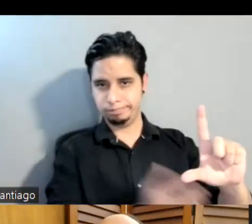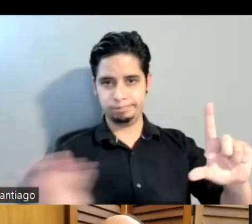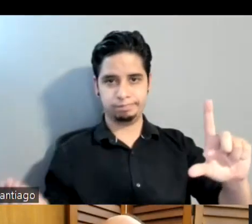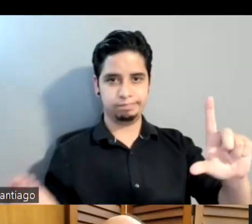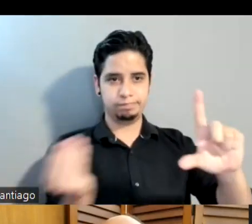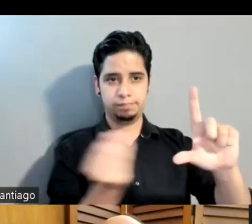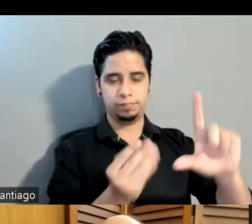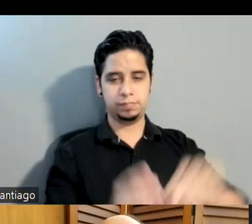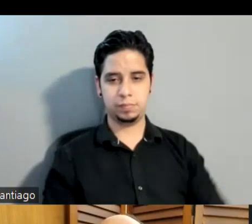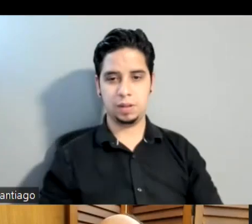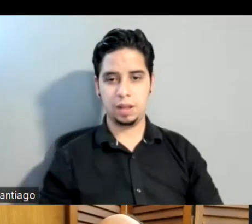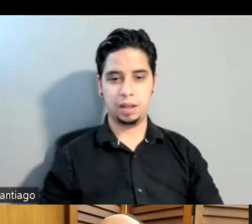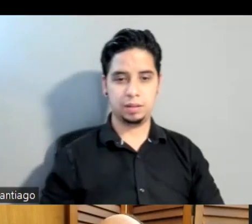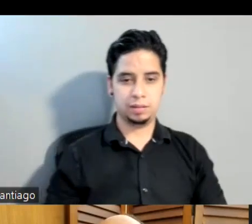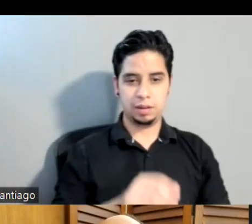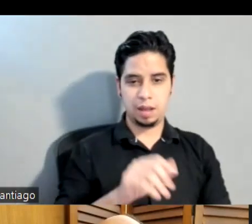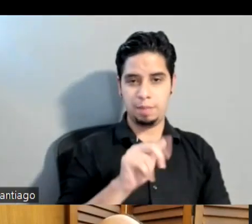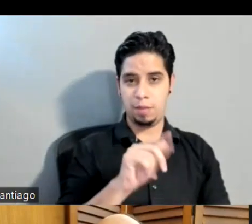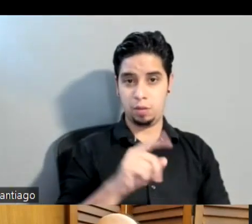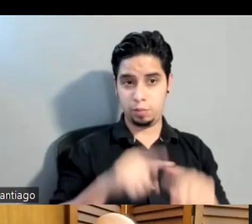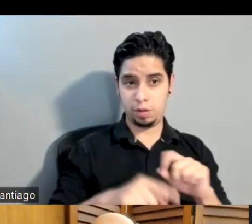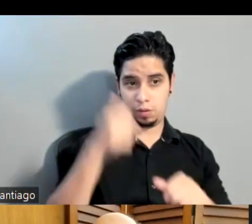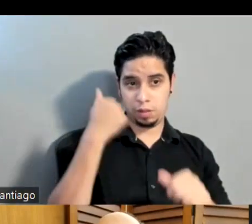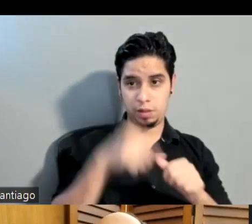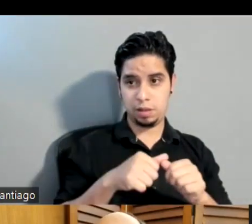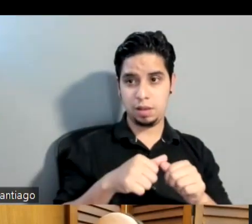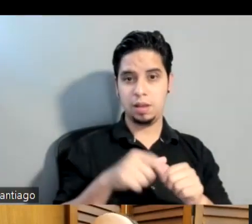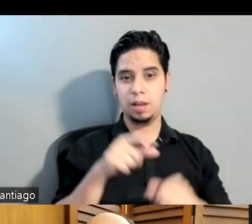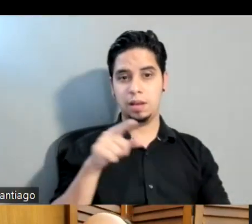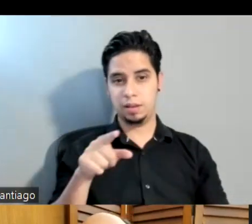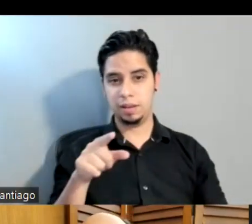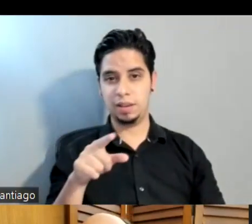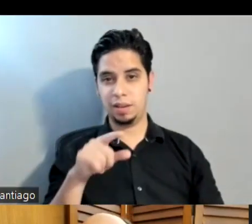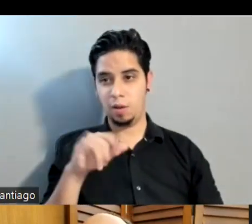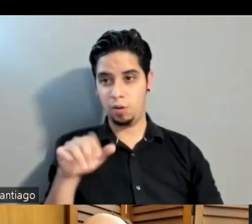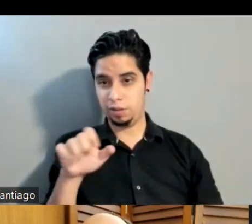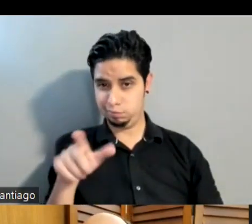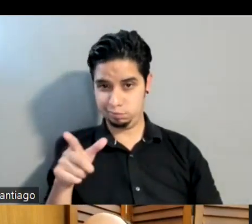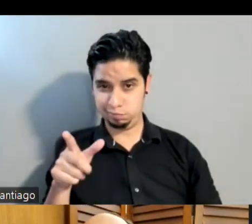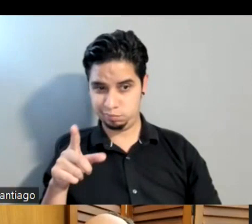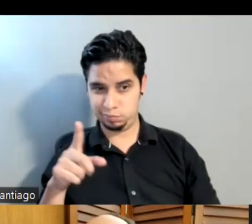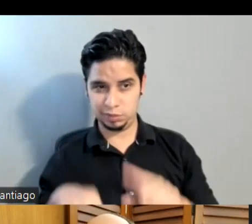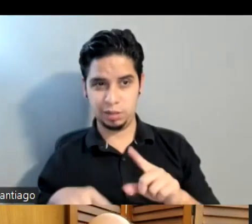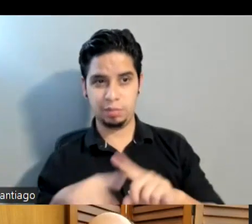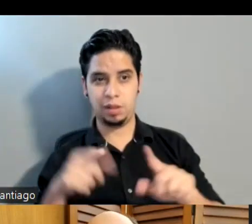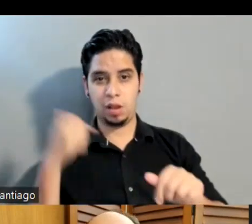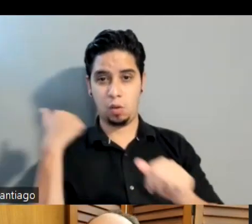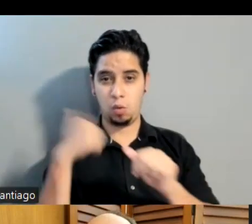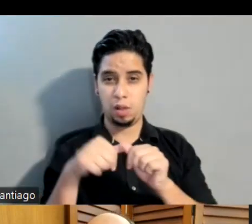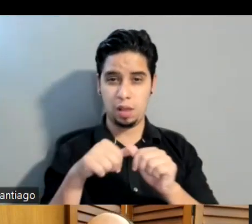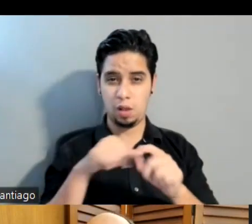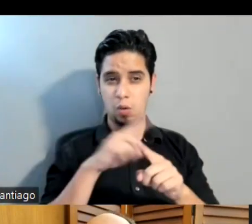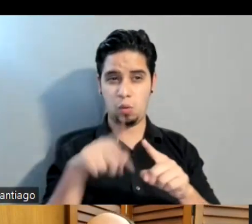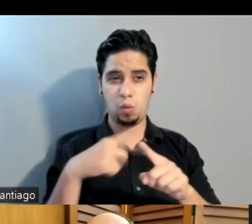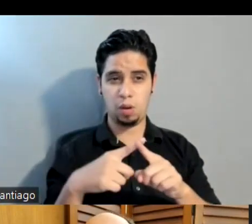W creo que tampoco, pero y no me vengas, José, lo que tú no habías nacido. Pero ¿te acuerdas cuando pasábamos la página?